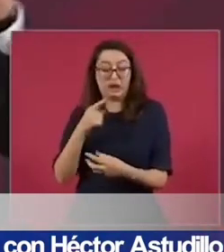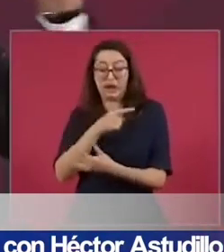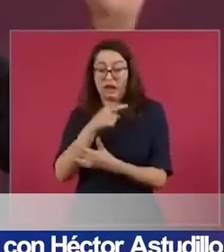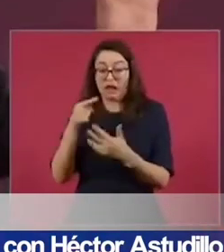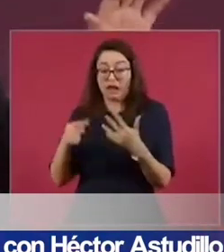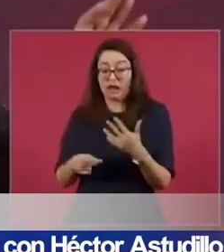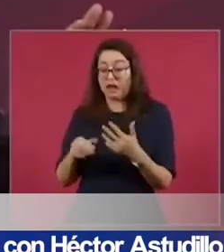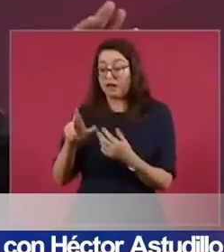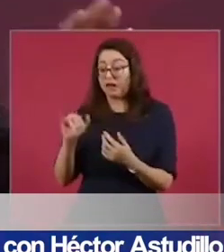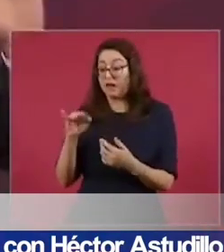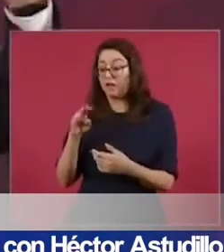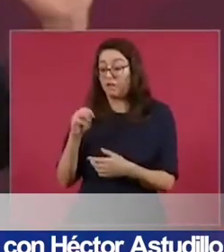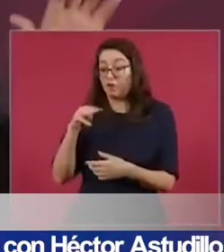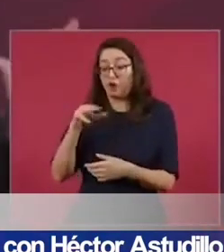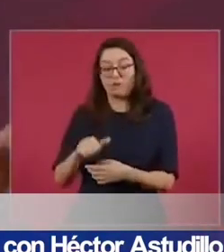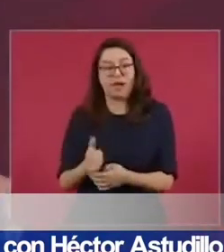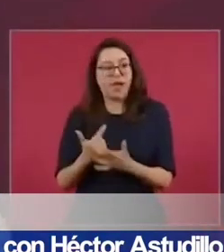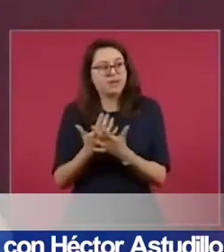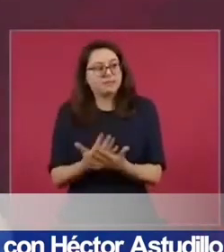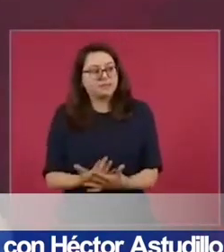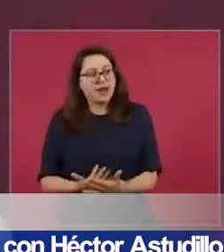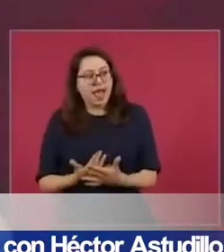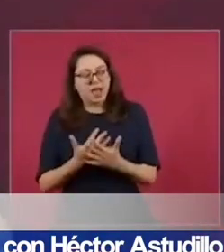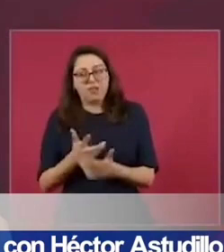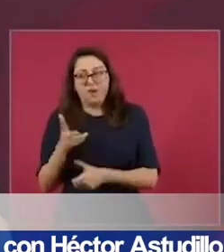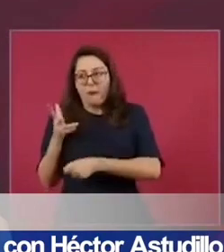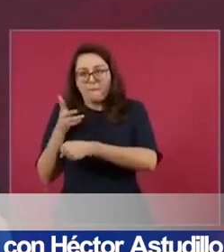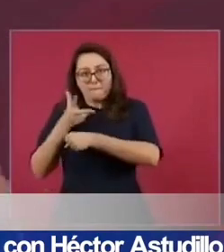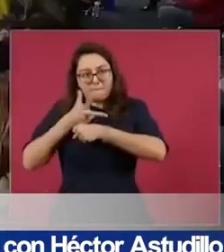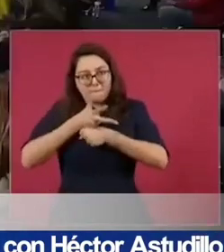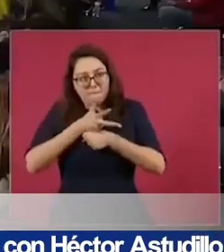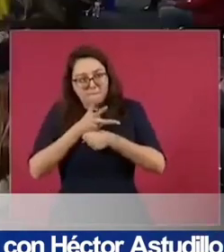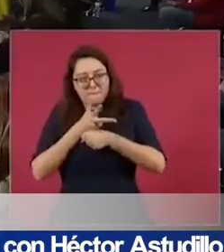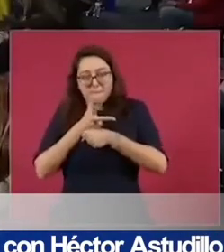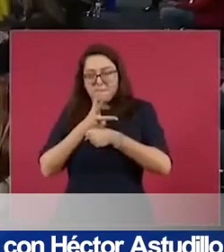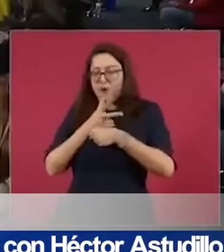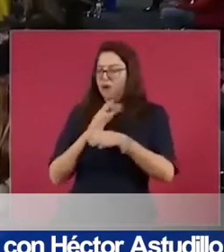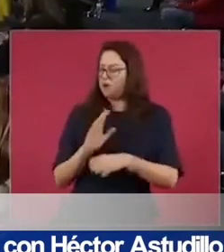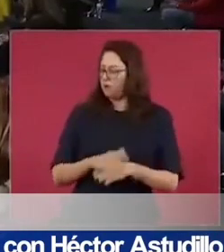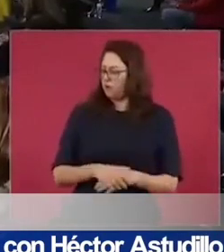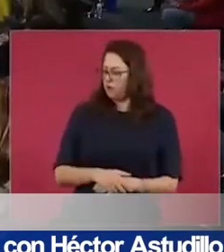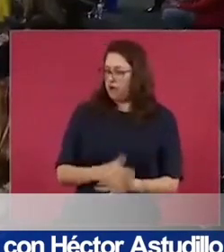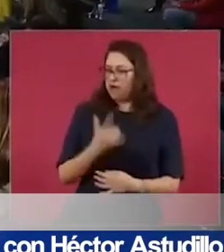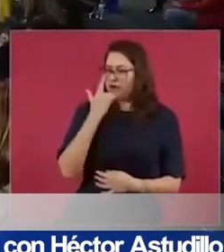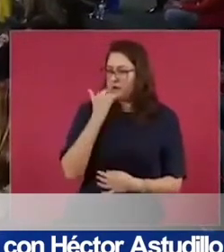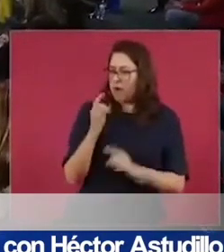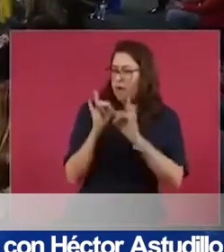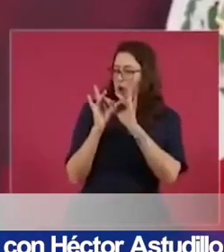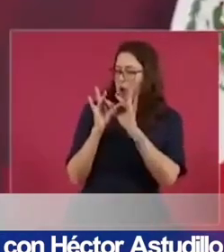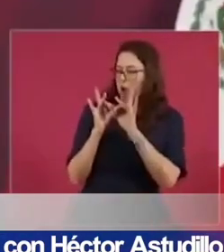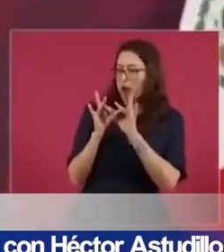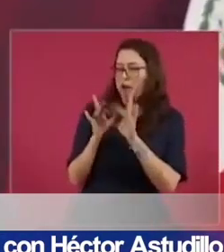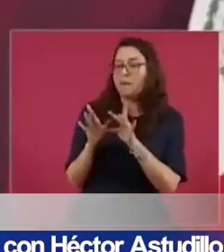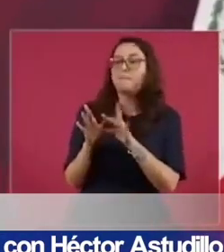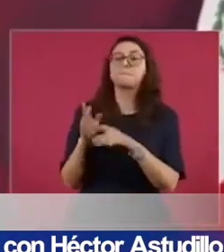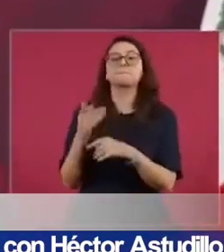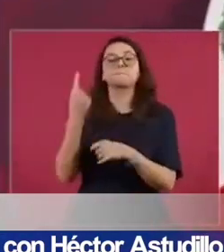los del Reforma, esperando, ¿no?, que me